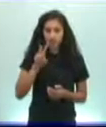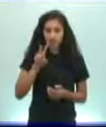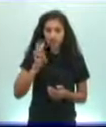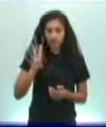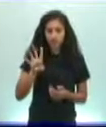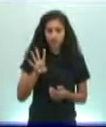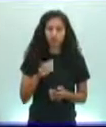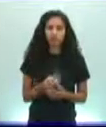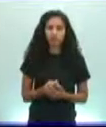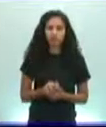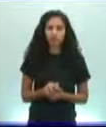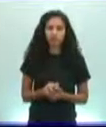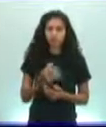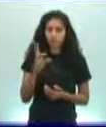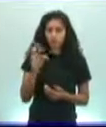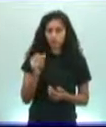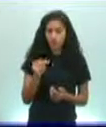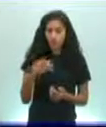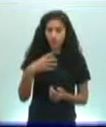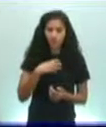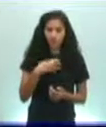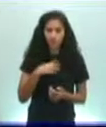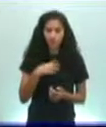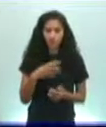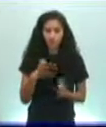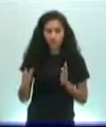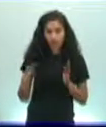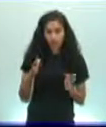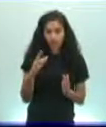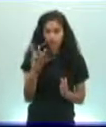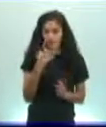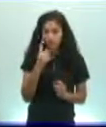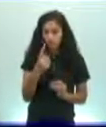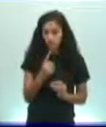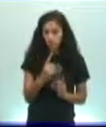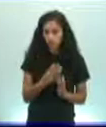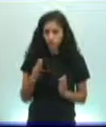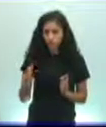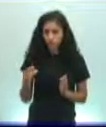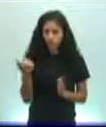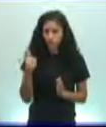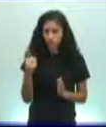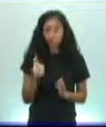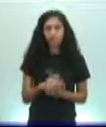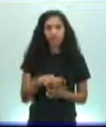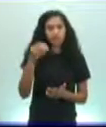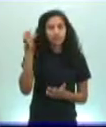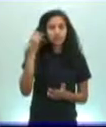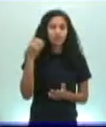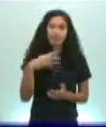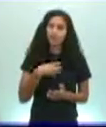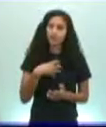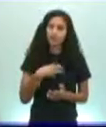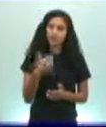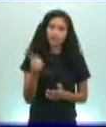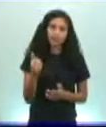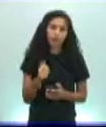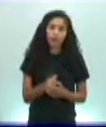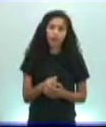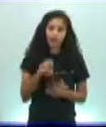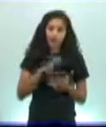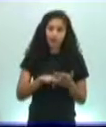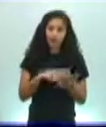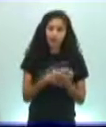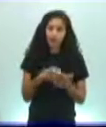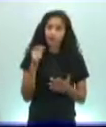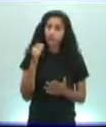5,24, un número que está entre el 1 y el 10. Sabes que no llegamos a 10, que en la tabla